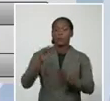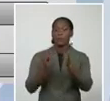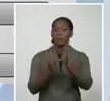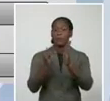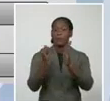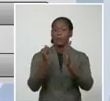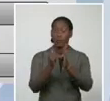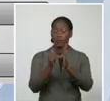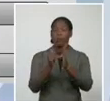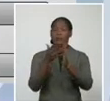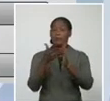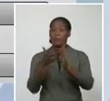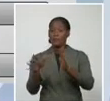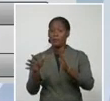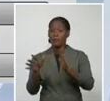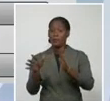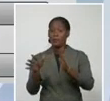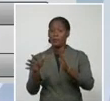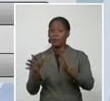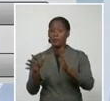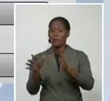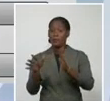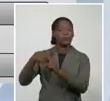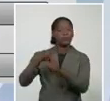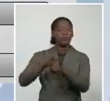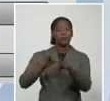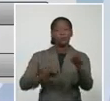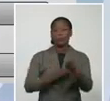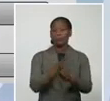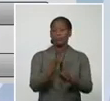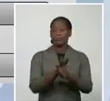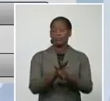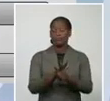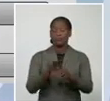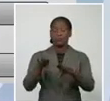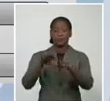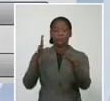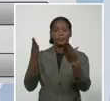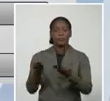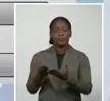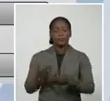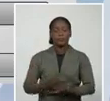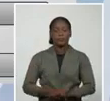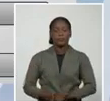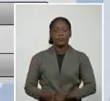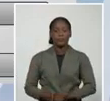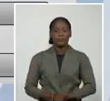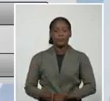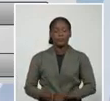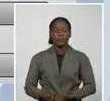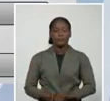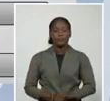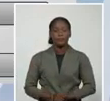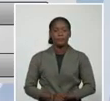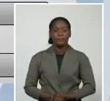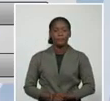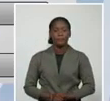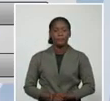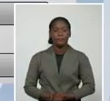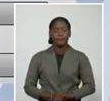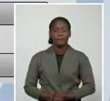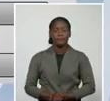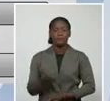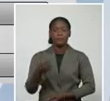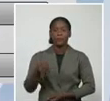128.109.427 casos que se han diagnosticado en el mundo. Ayer un número de casos activos